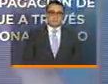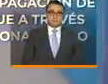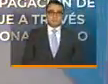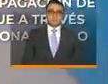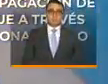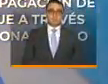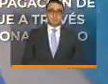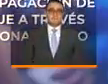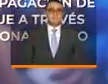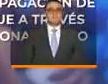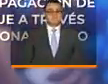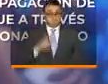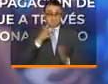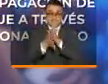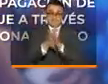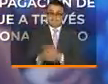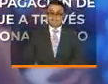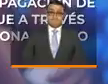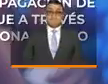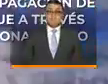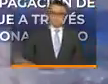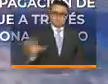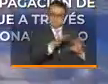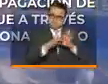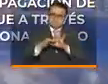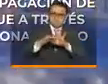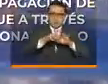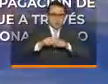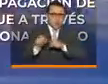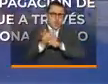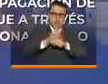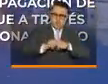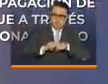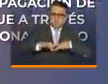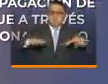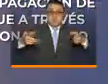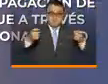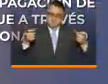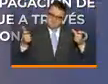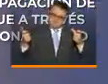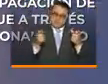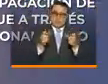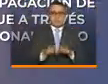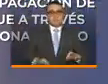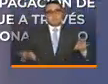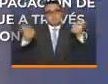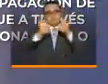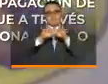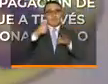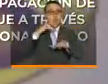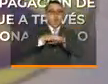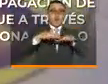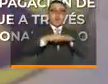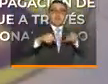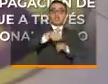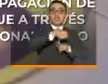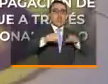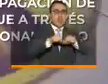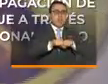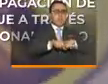Mientras que trabajamos juntos para frenar la propagación del COVID-19, es importante evitar los tratamientos que a través de redes sociales y